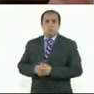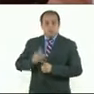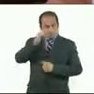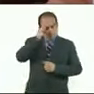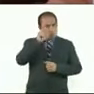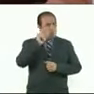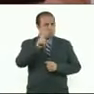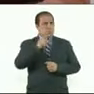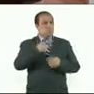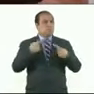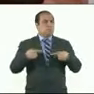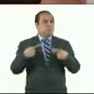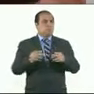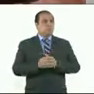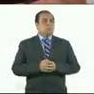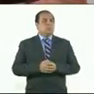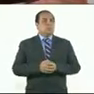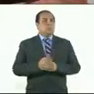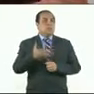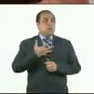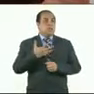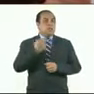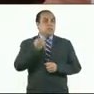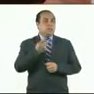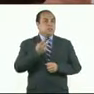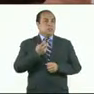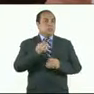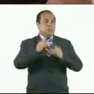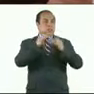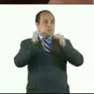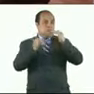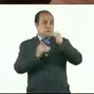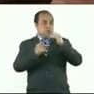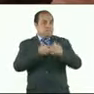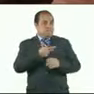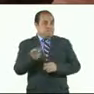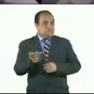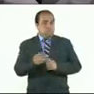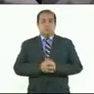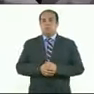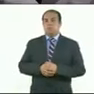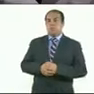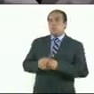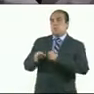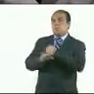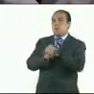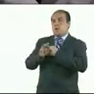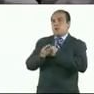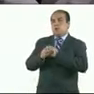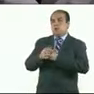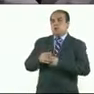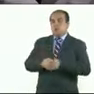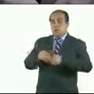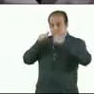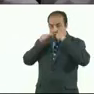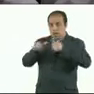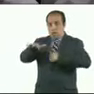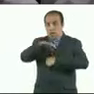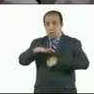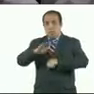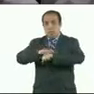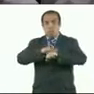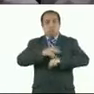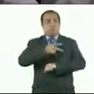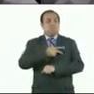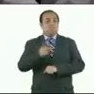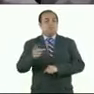estas personas que, pues, cayeron precisamente en esta línea de la pobreza. Por ahora vamos a atacar las zonas de más alta marginación, porque como